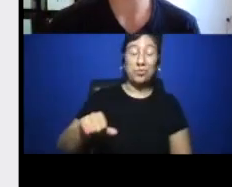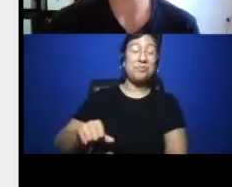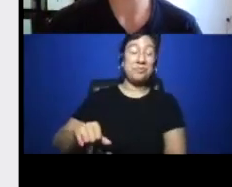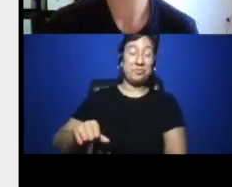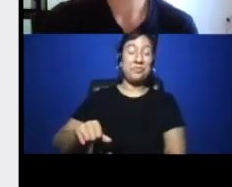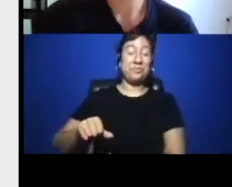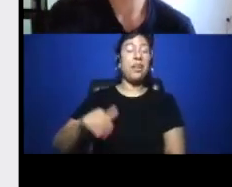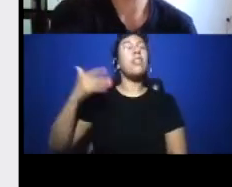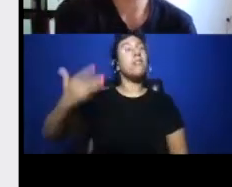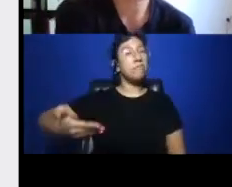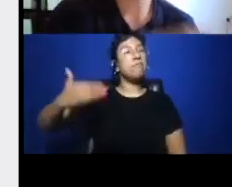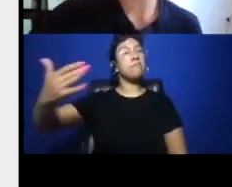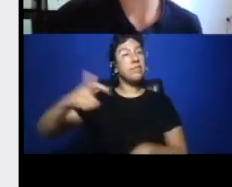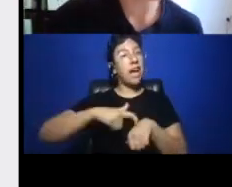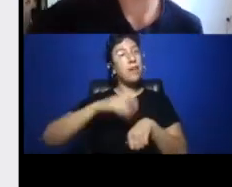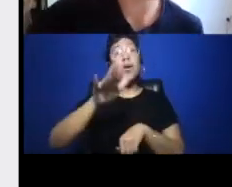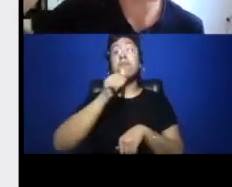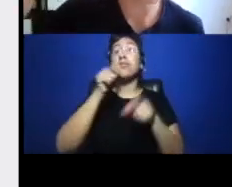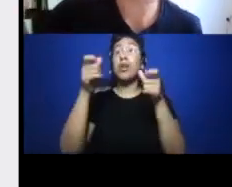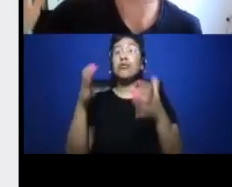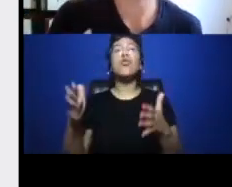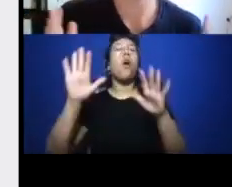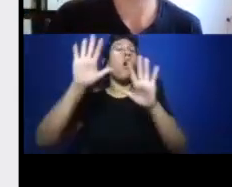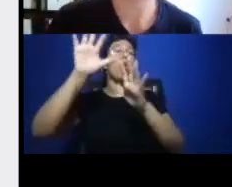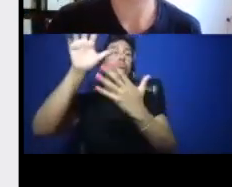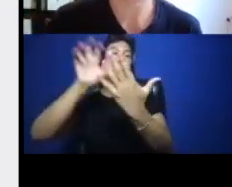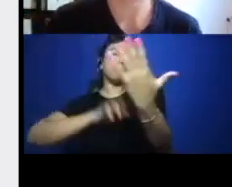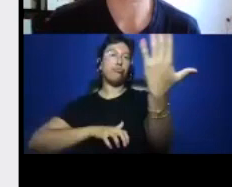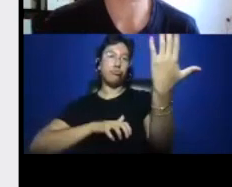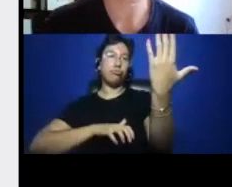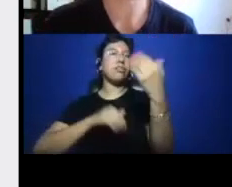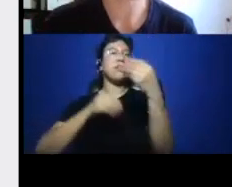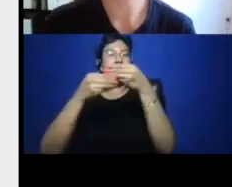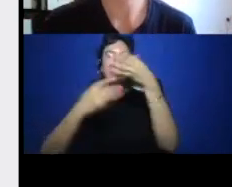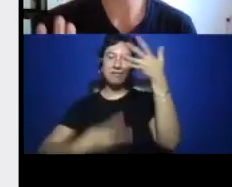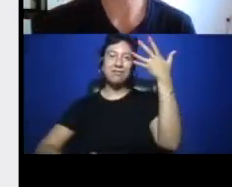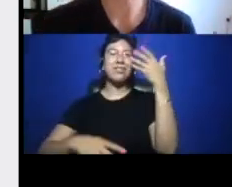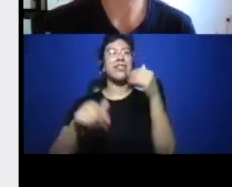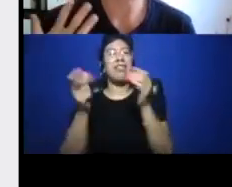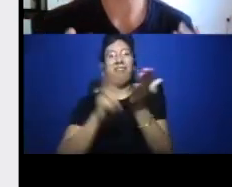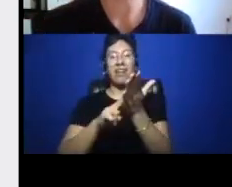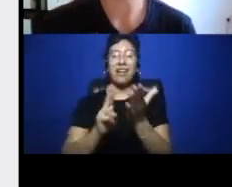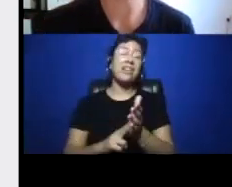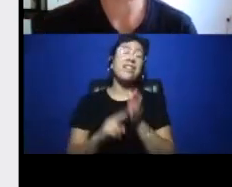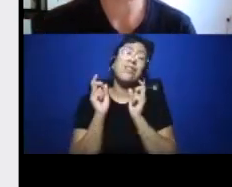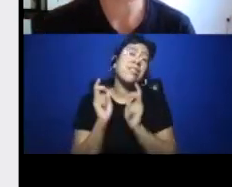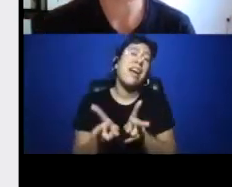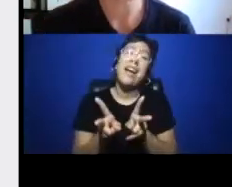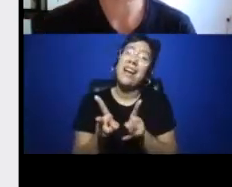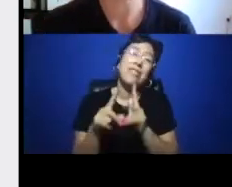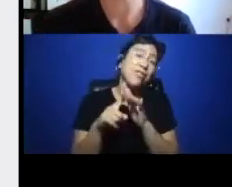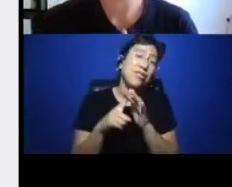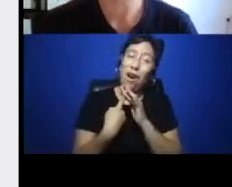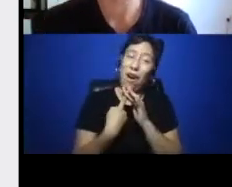para manejar contraseñas. Y después de ya un tiempo, tu software vaya a estar